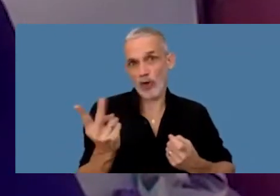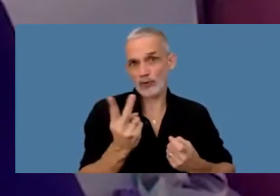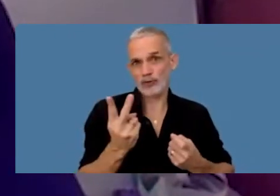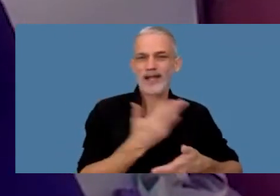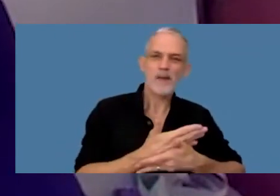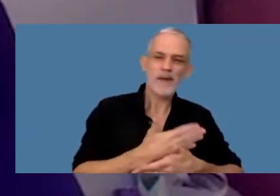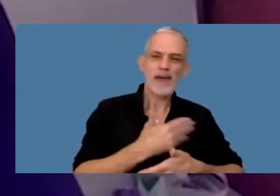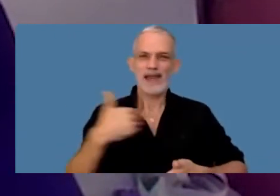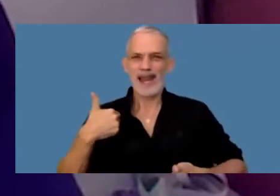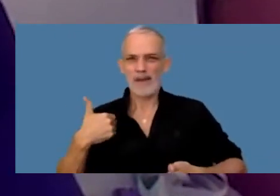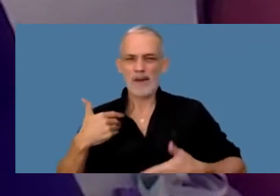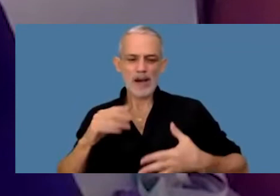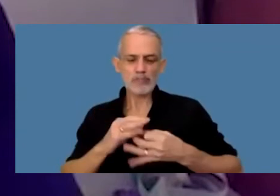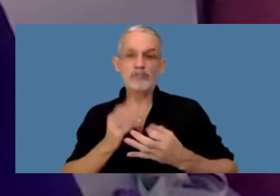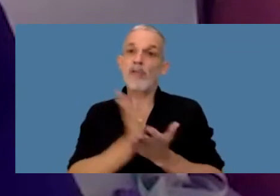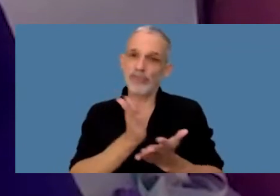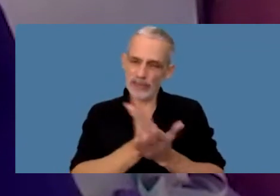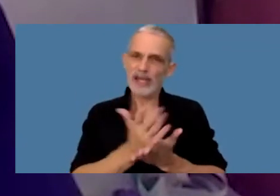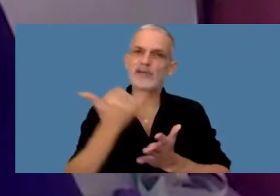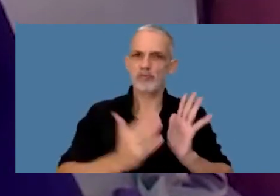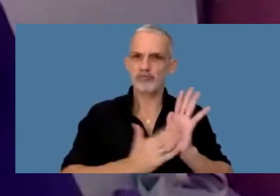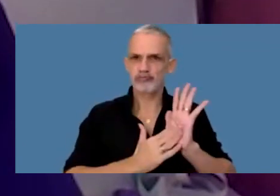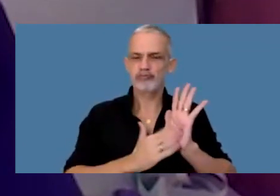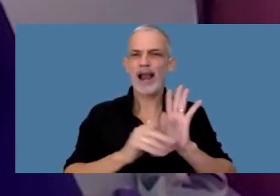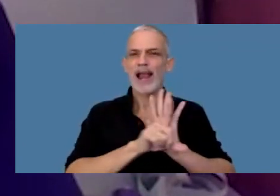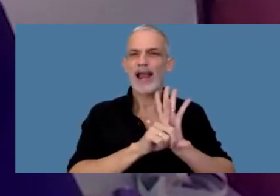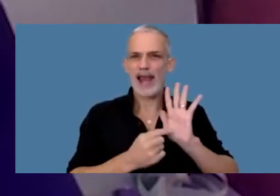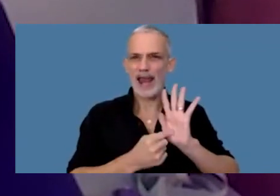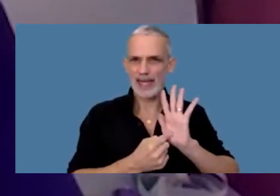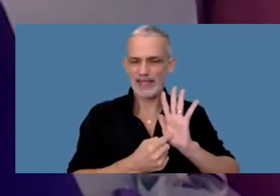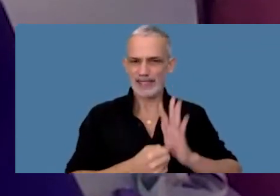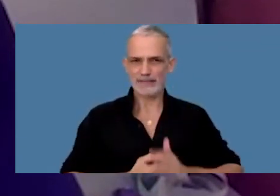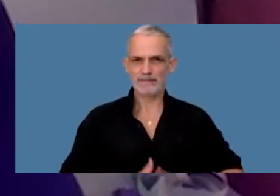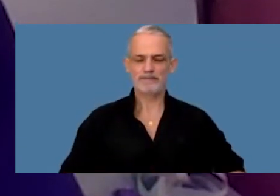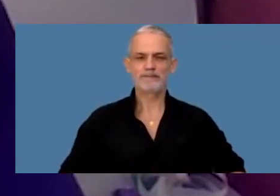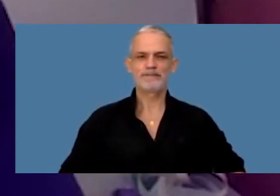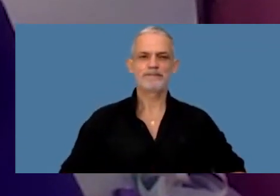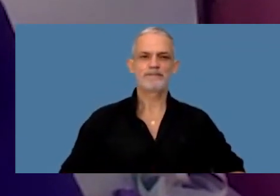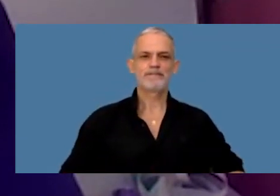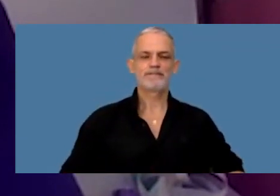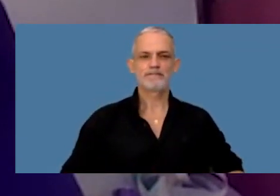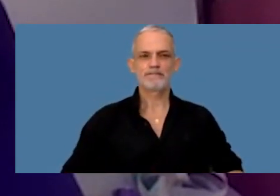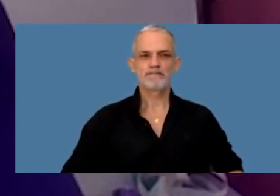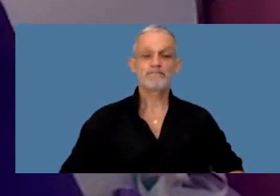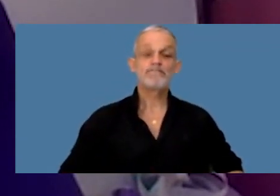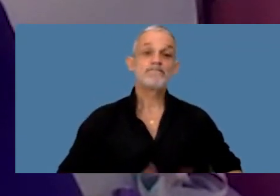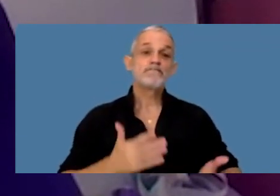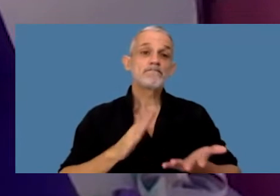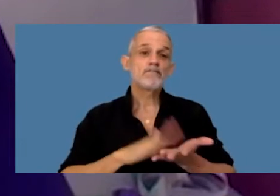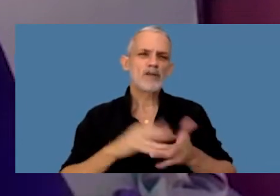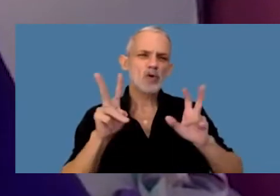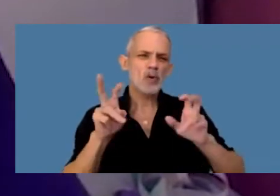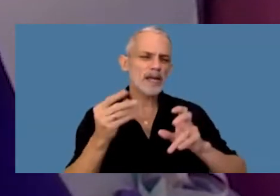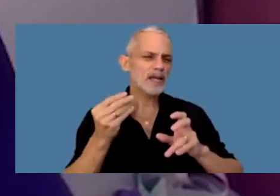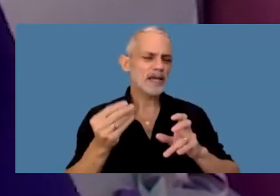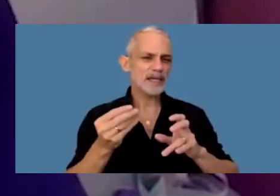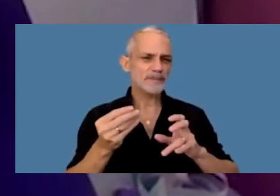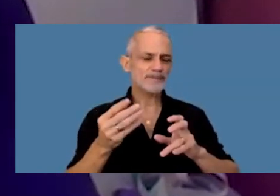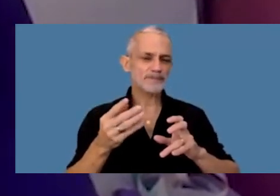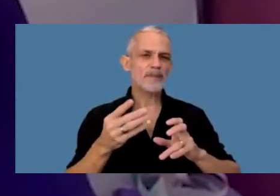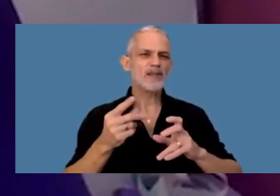cuestión de salud, que no estén en la misma habitación con su mamá, que igualmente siempre tenga